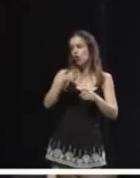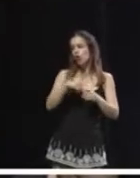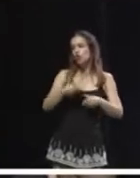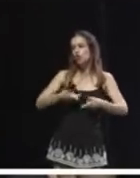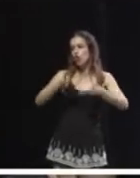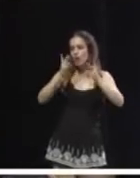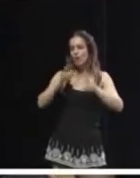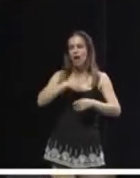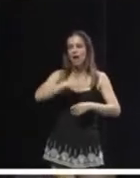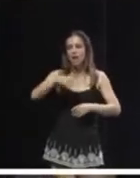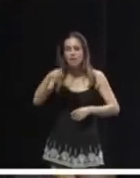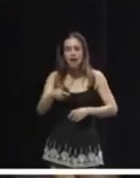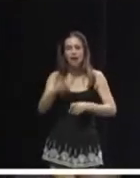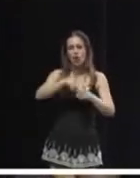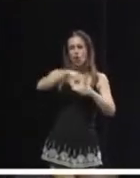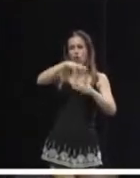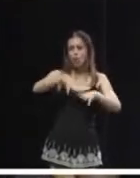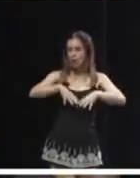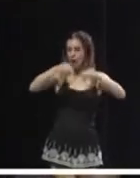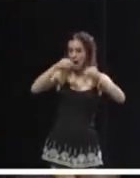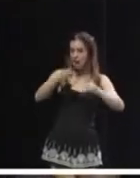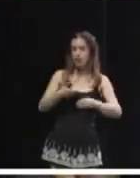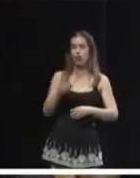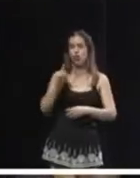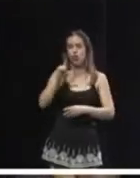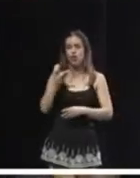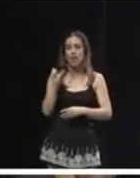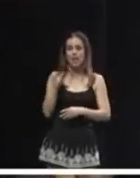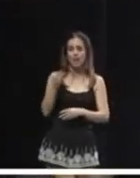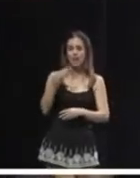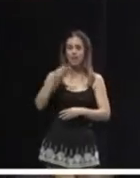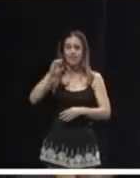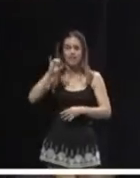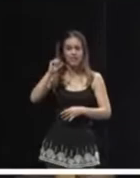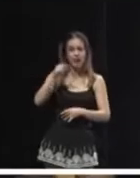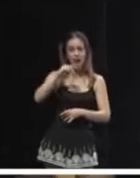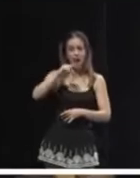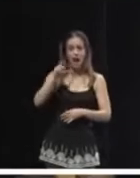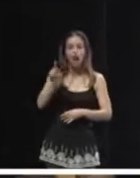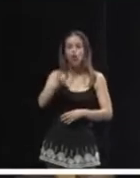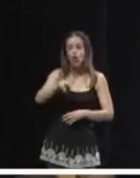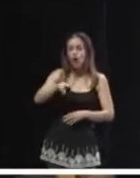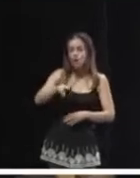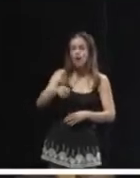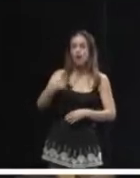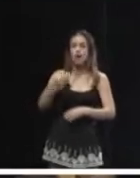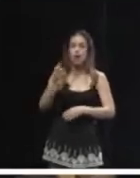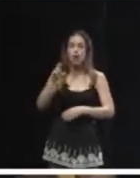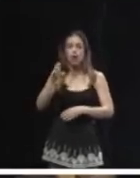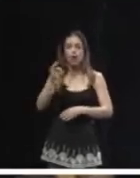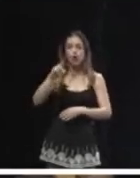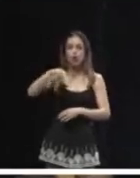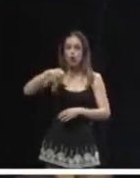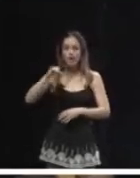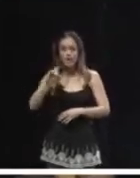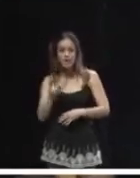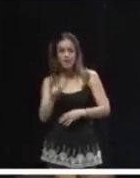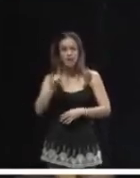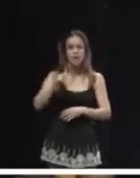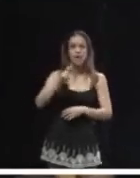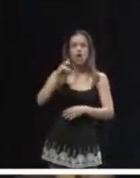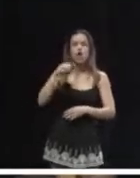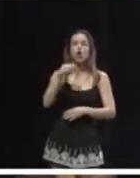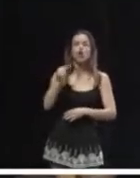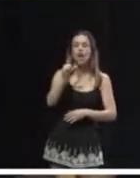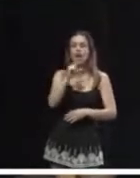Tablada. Lo vamos a hacer con Los Palacios, con Lebrijas, con Dos Hermanas, con Mairena, con El Coronil, con El Cuervo, con Pedrera, con